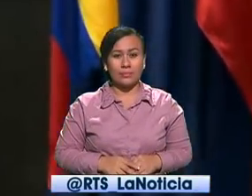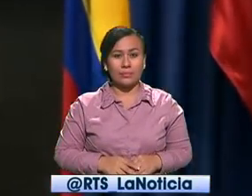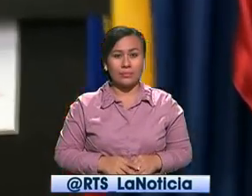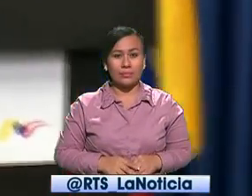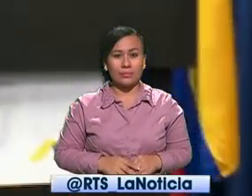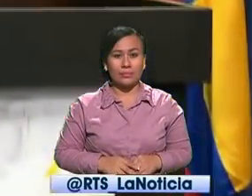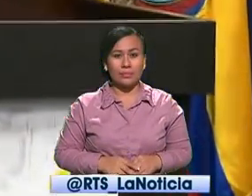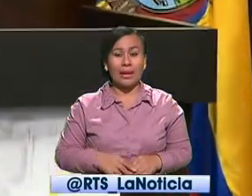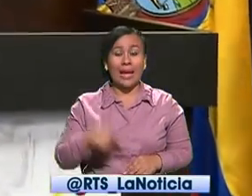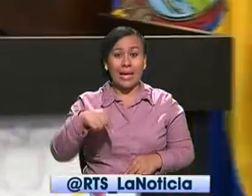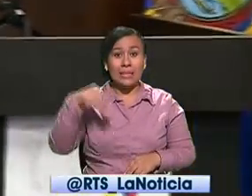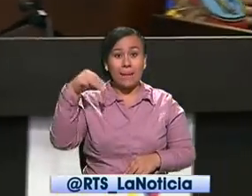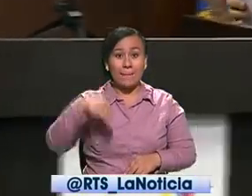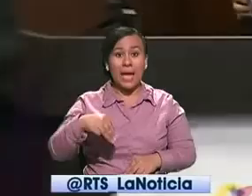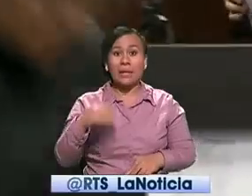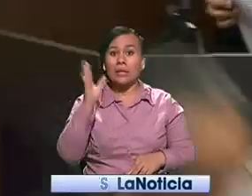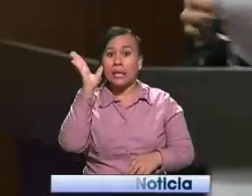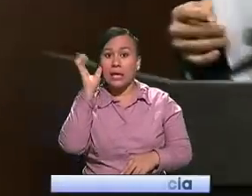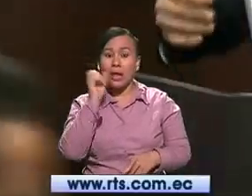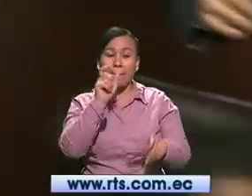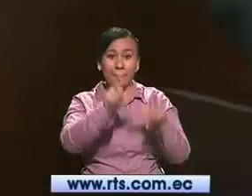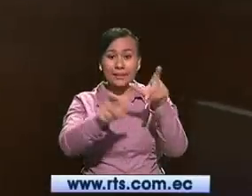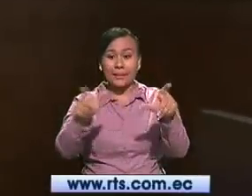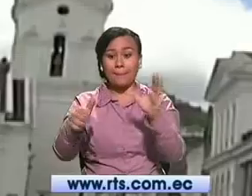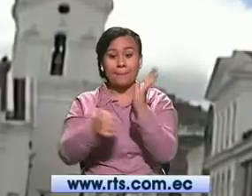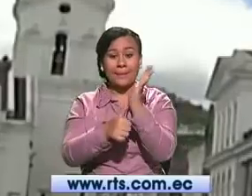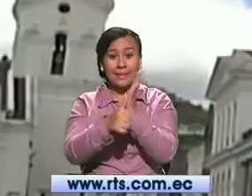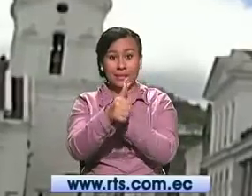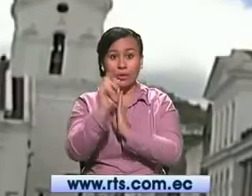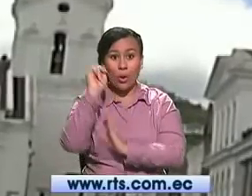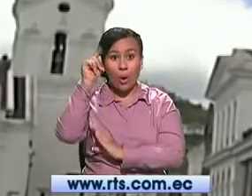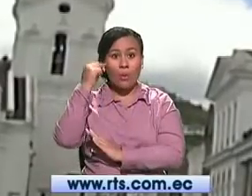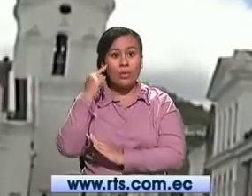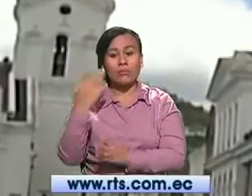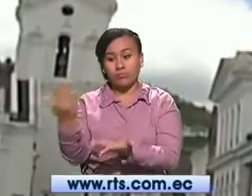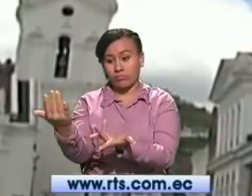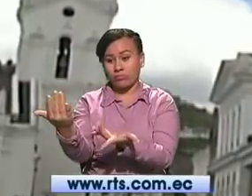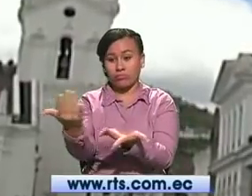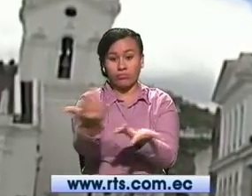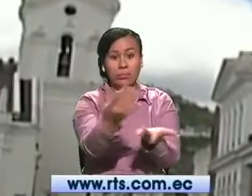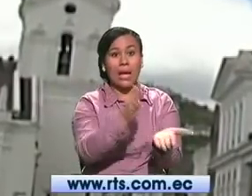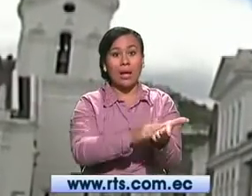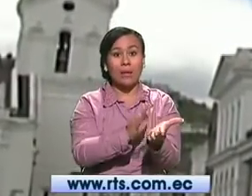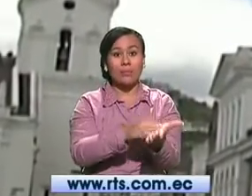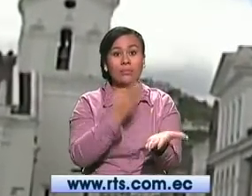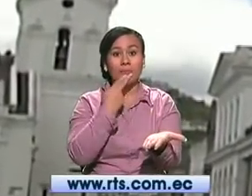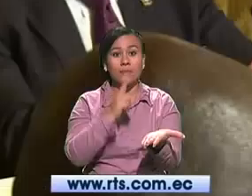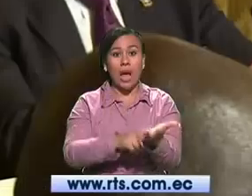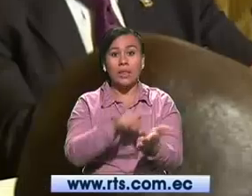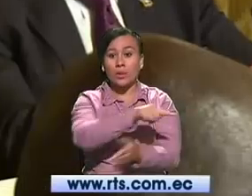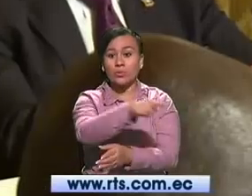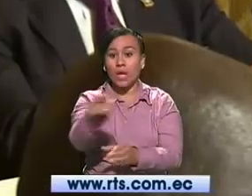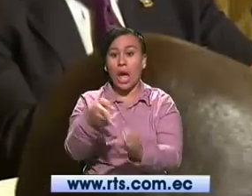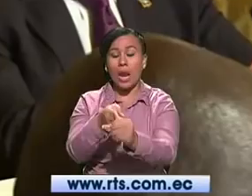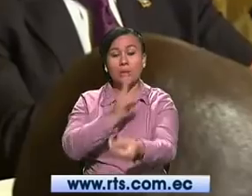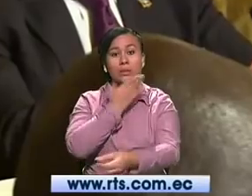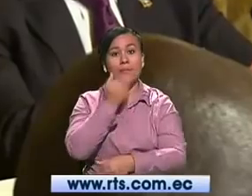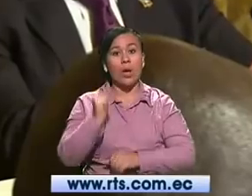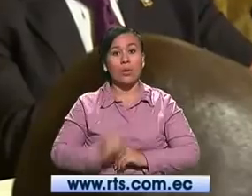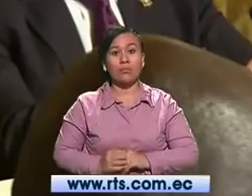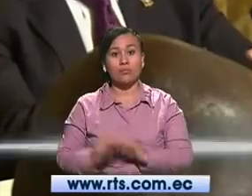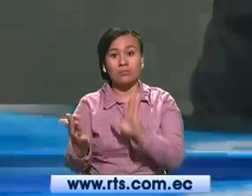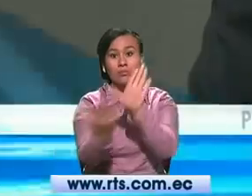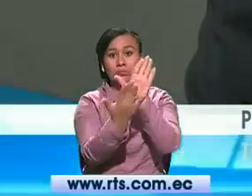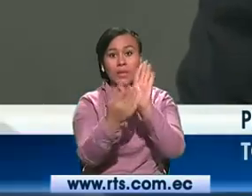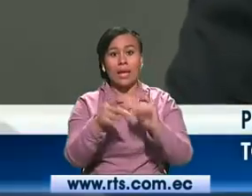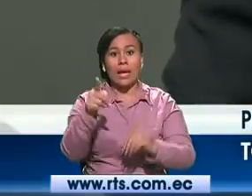Hasta este martes se tiene previsto que todos los ministros de Estado presenten su renuncia ante el presidente de la República, Lenín Moreno. El motivo